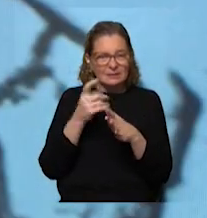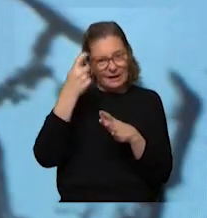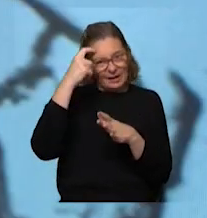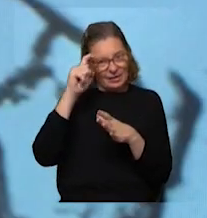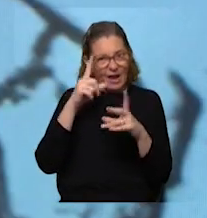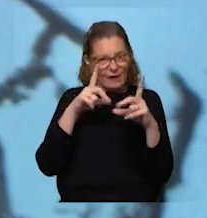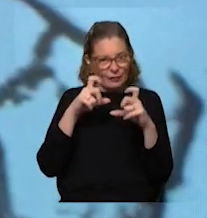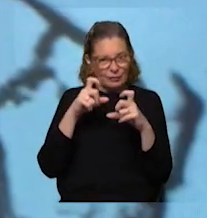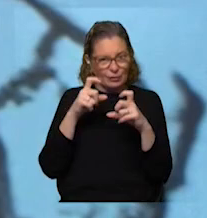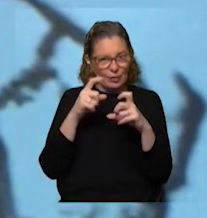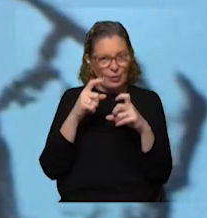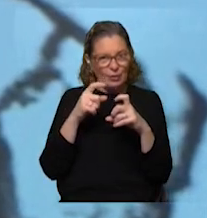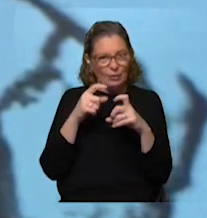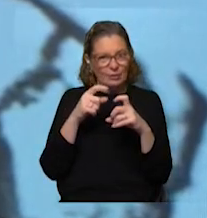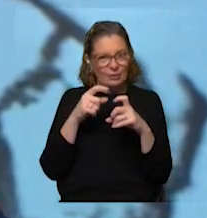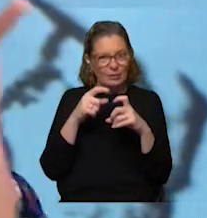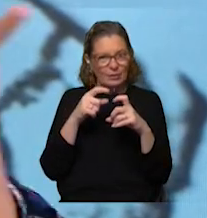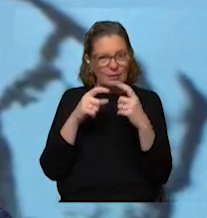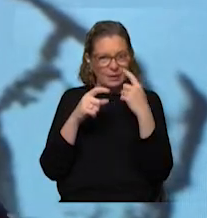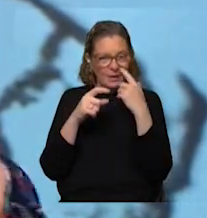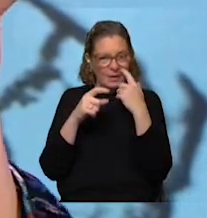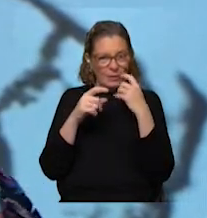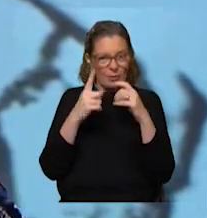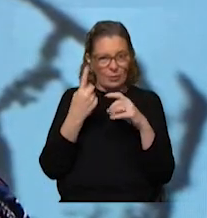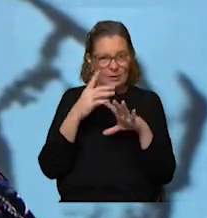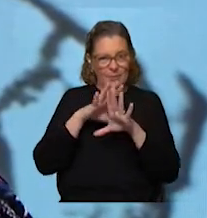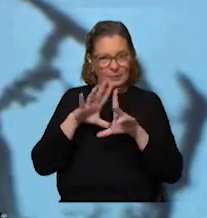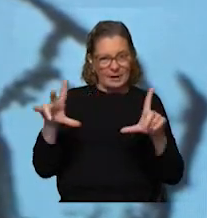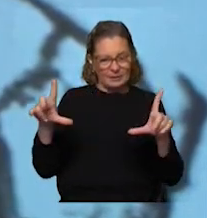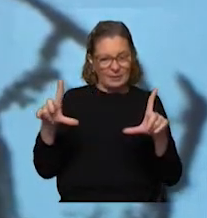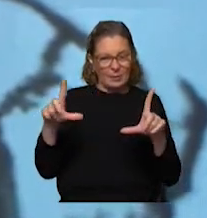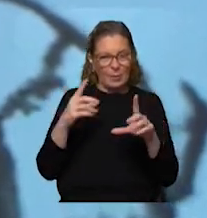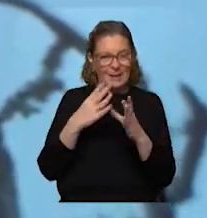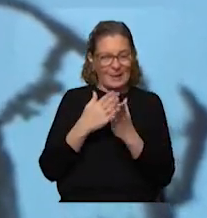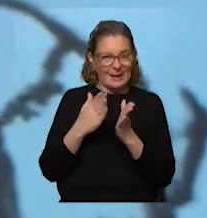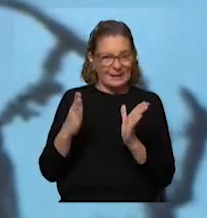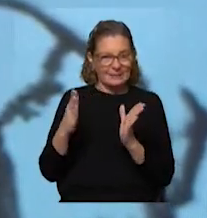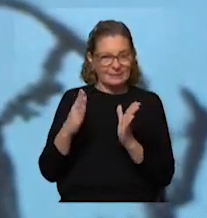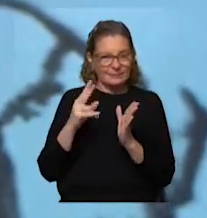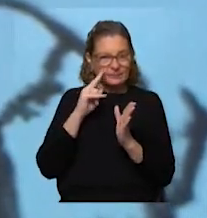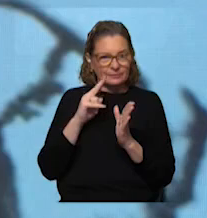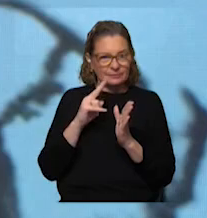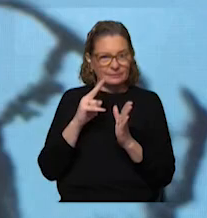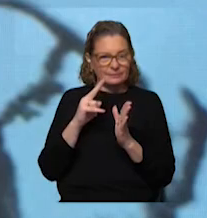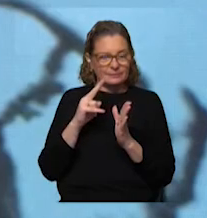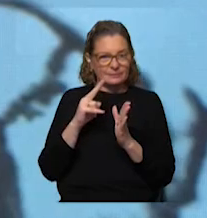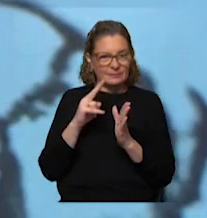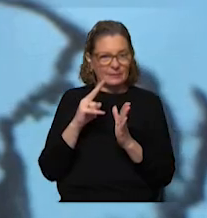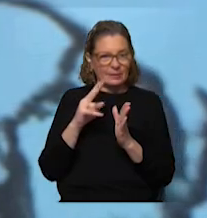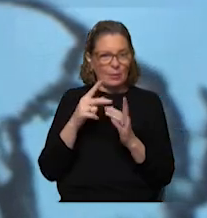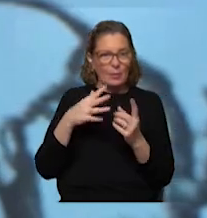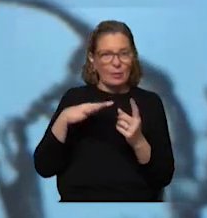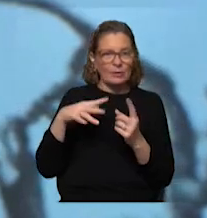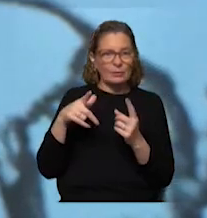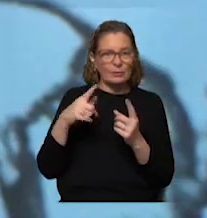idea de Esa foto es que haya una una amplia Nola que vos mostraste así como en horizontal que tenga que ver más con el contexto en el cual